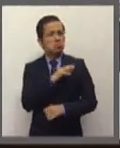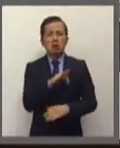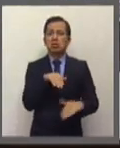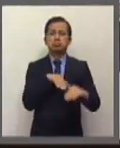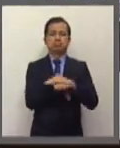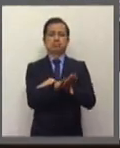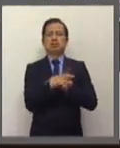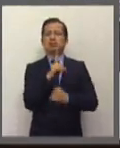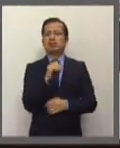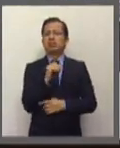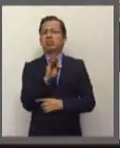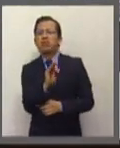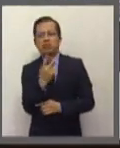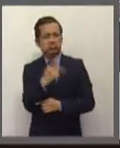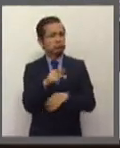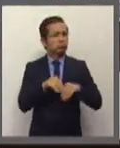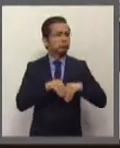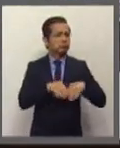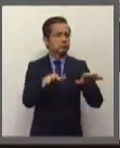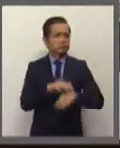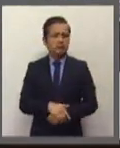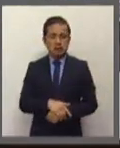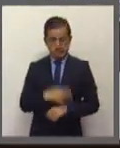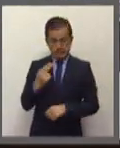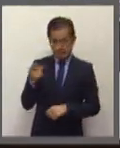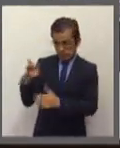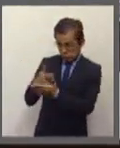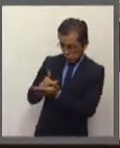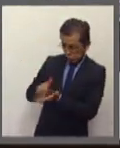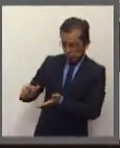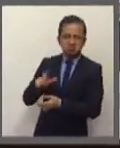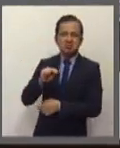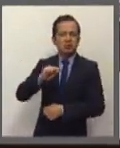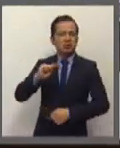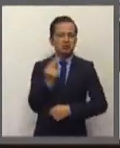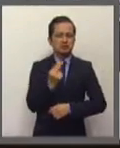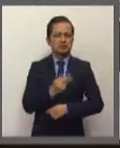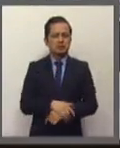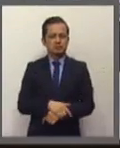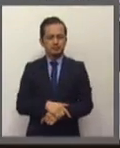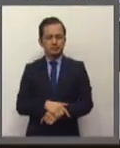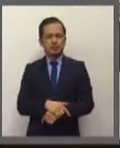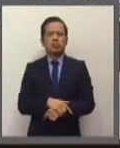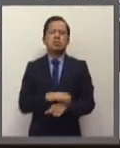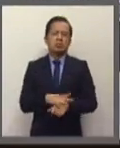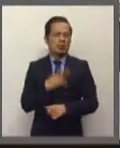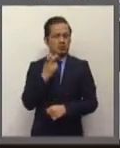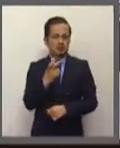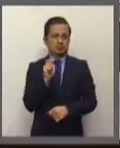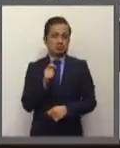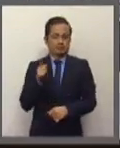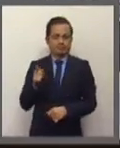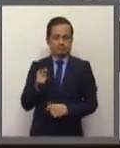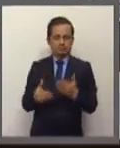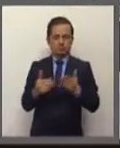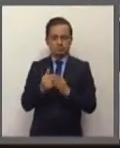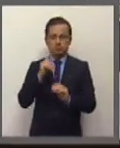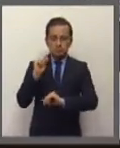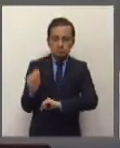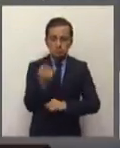este periódico oficial sin necesidad de adquirir el ejemplar impreso. Desde esta óptica, los medios tecnológicos son